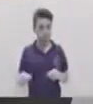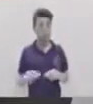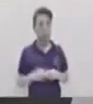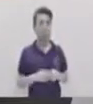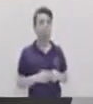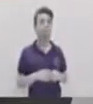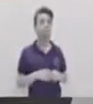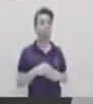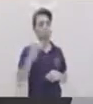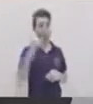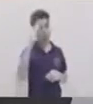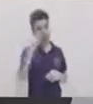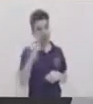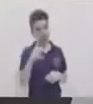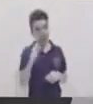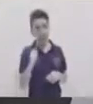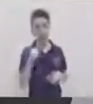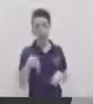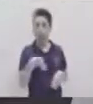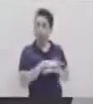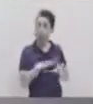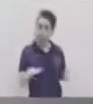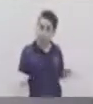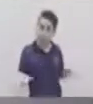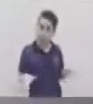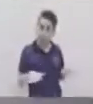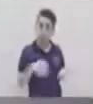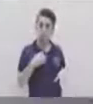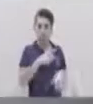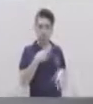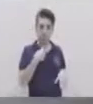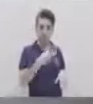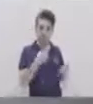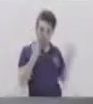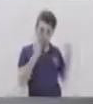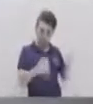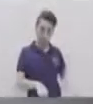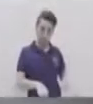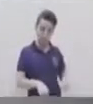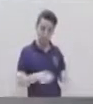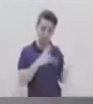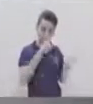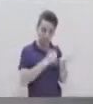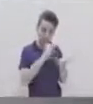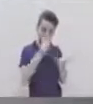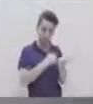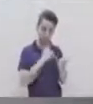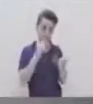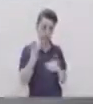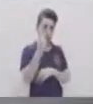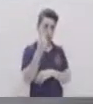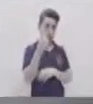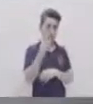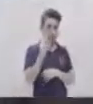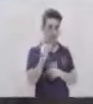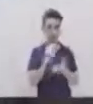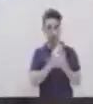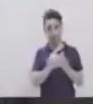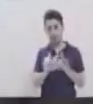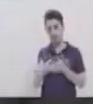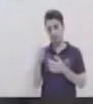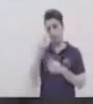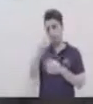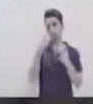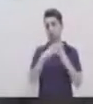que nos rodean, ¿verdad? Licenciada, muchísimas gracias. Ya para finalizar, yo le invito, por favor, gracias, porque recordemos la importancia de mantener una buena